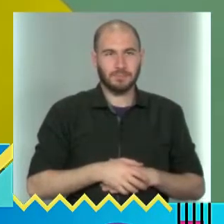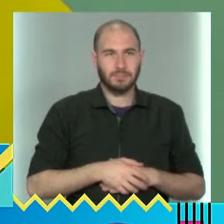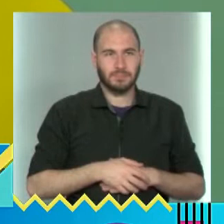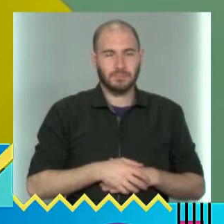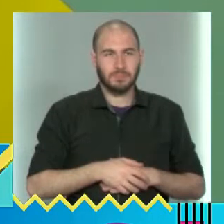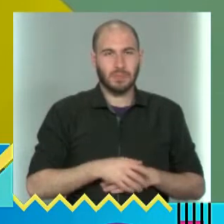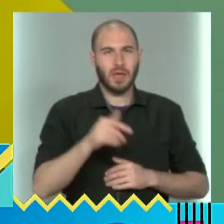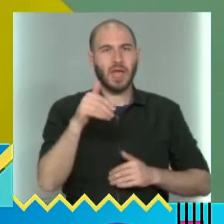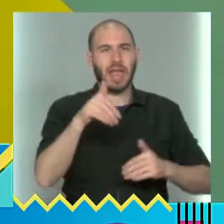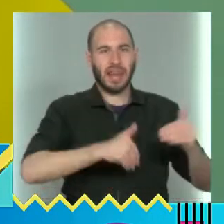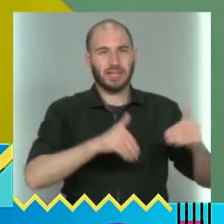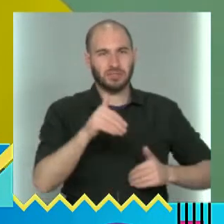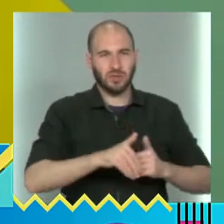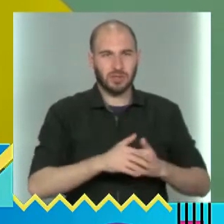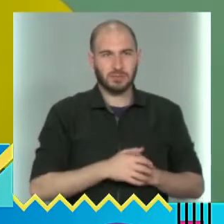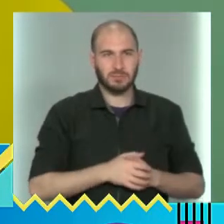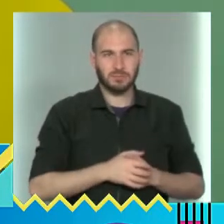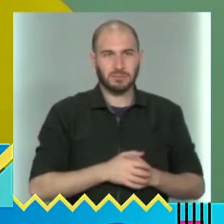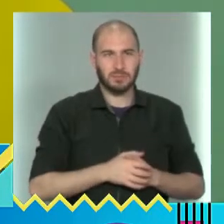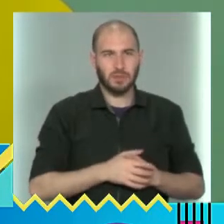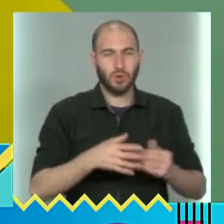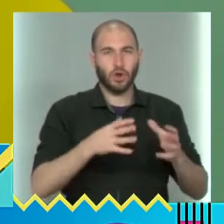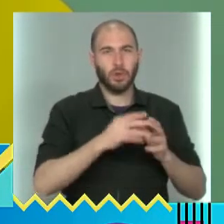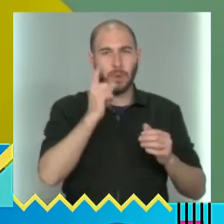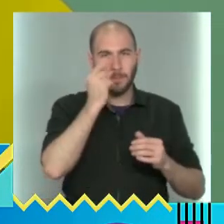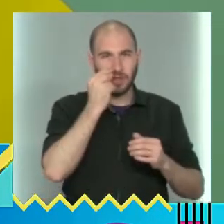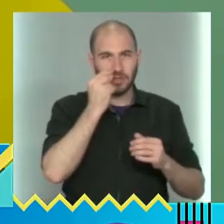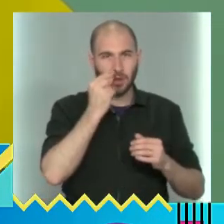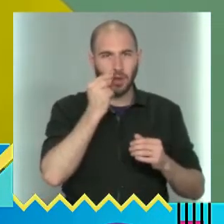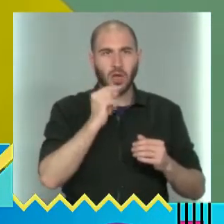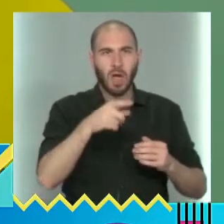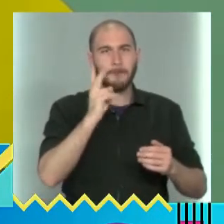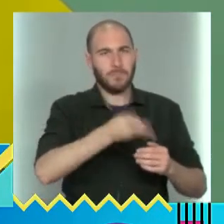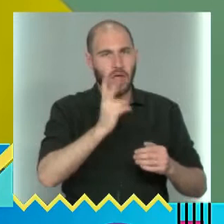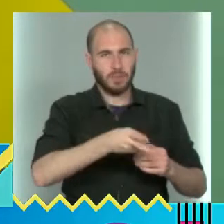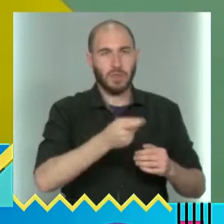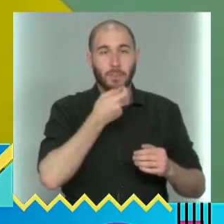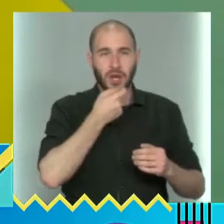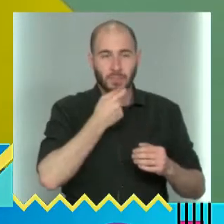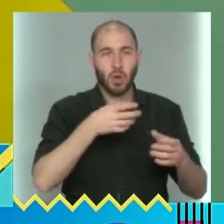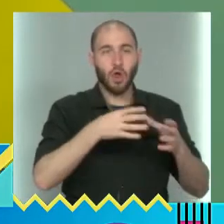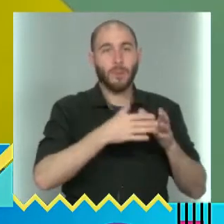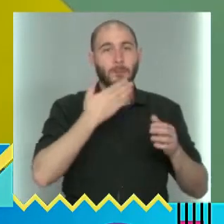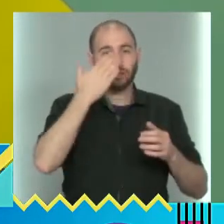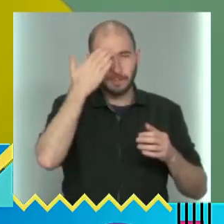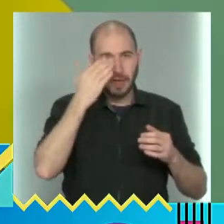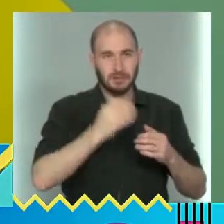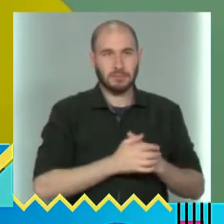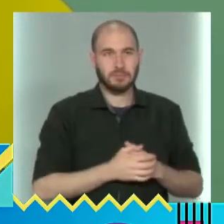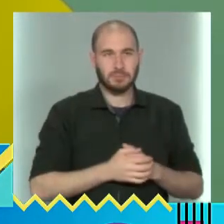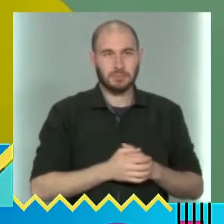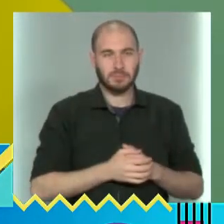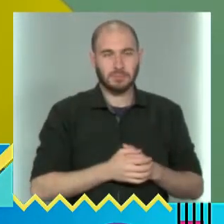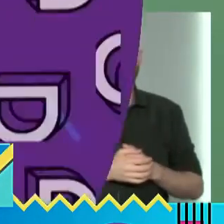han habido elecciones, si bien partidos políticos han sido proscriptos, como por ejemplo la Hermandad Musulmana, que tuvo muchas,